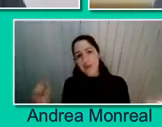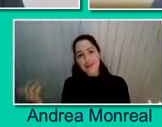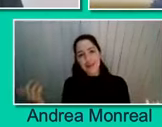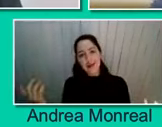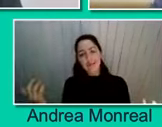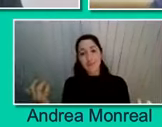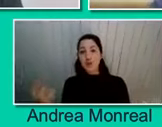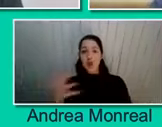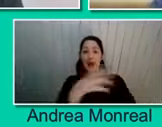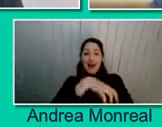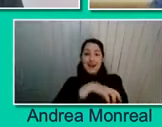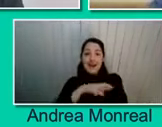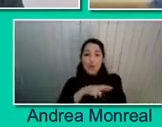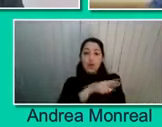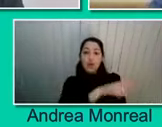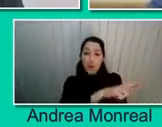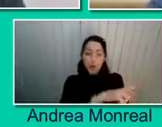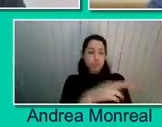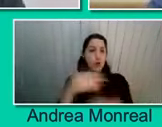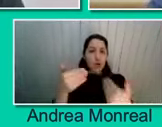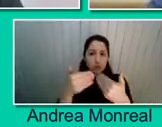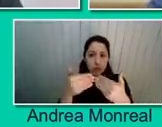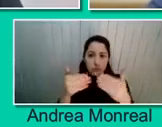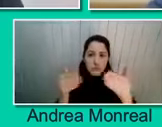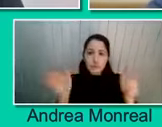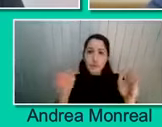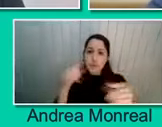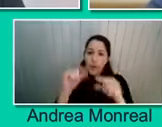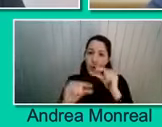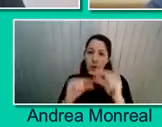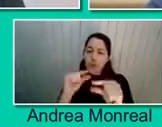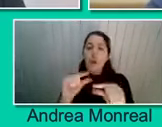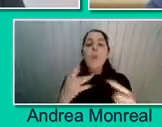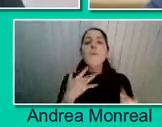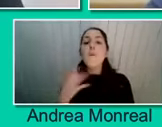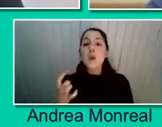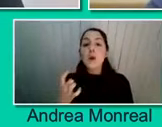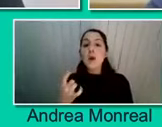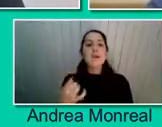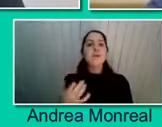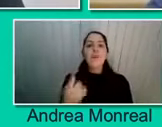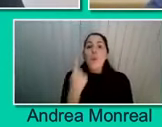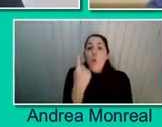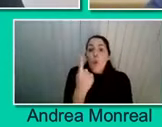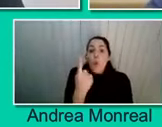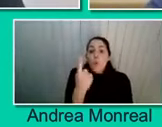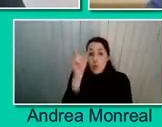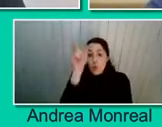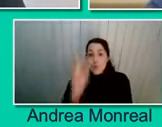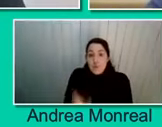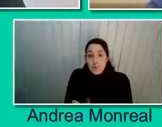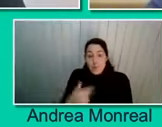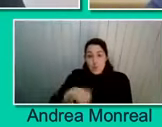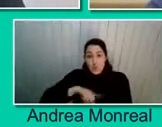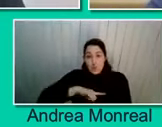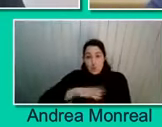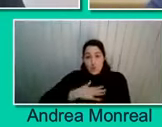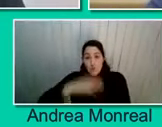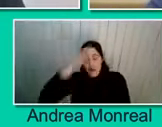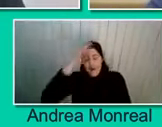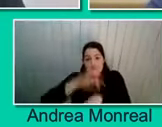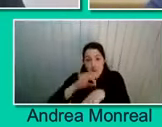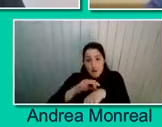de desconfinamiento, porque bastaría que uno de nosotros se enfermara para que el laboratorio se cierre por